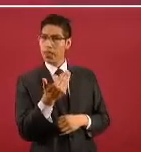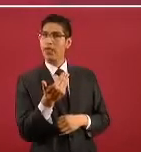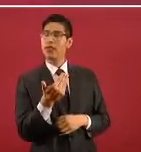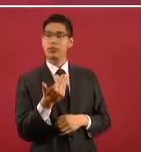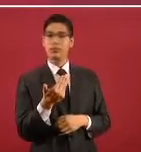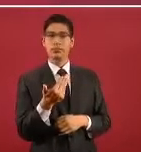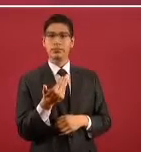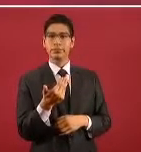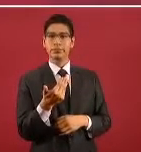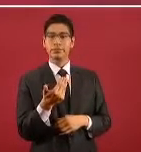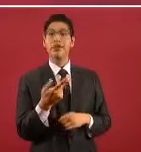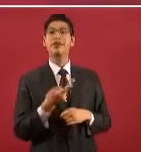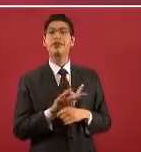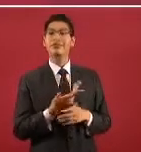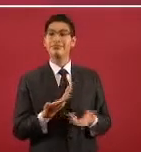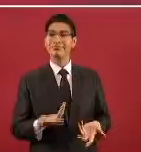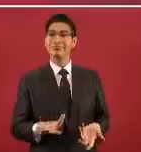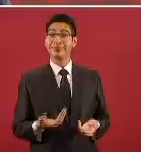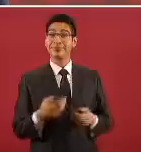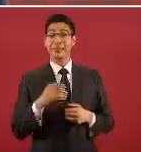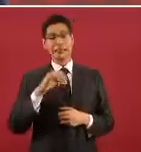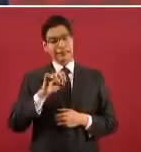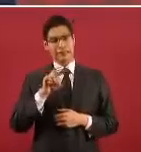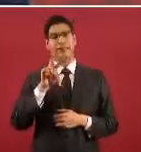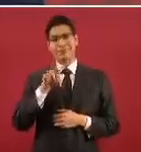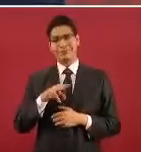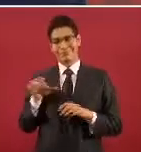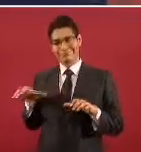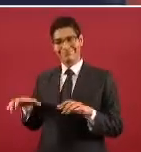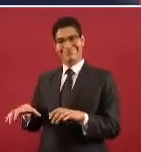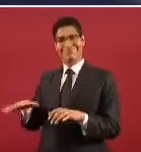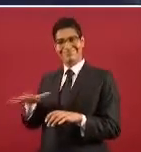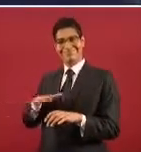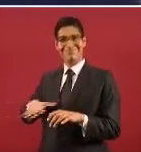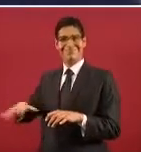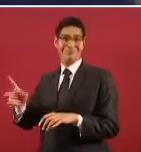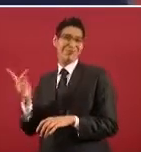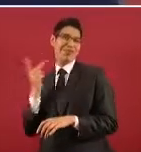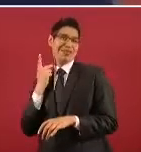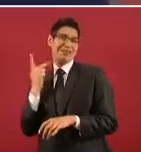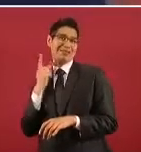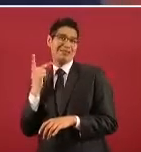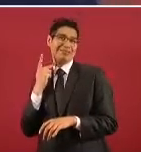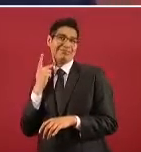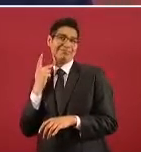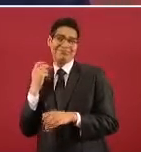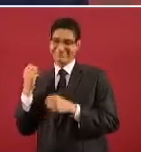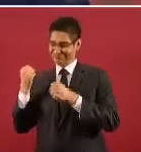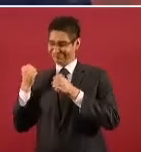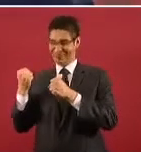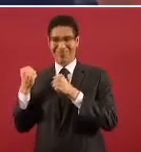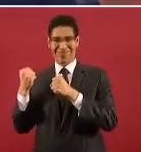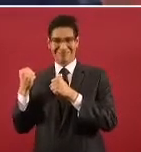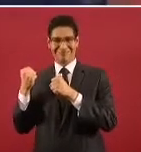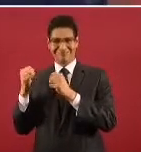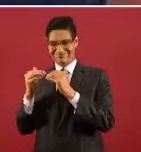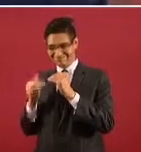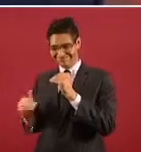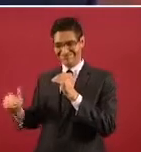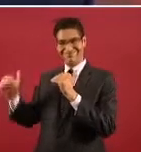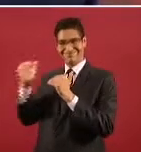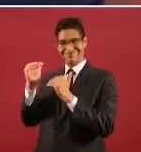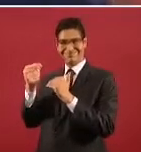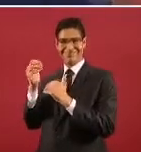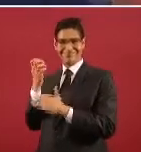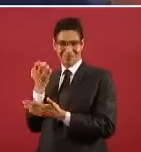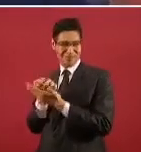Porque una cosa es la llamada clase política o la cúpula de poder económico y político. Y